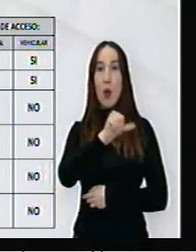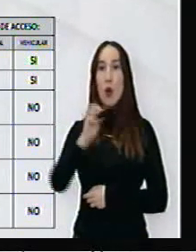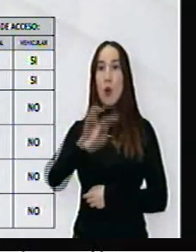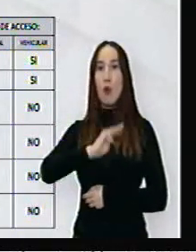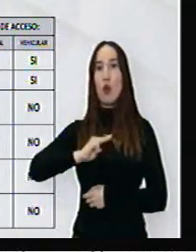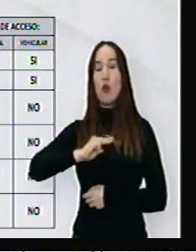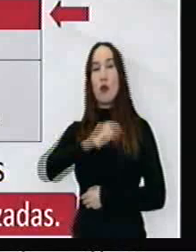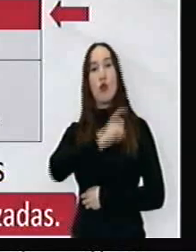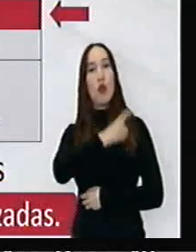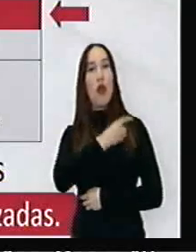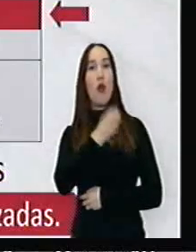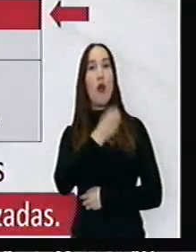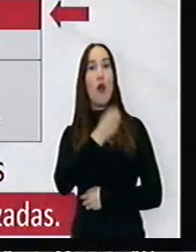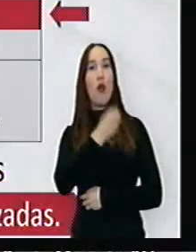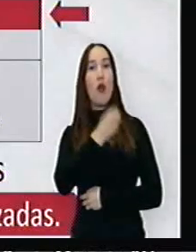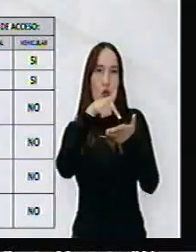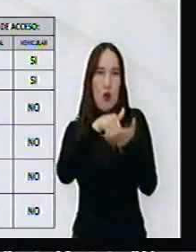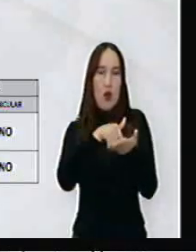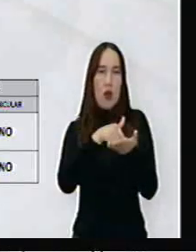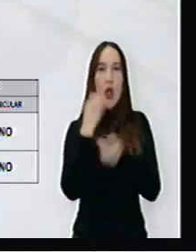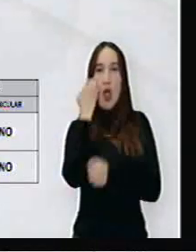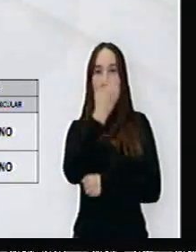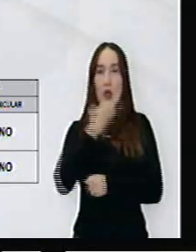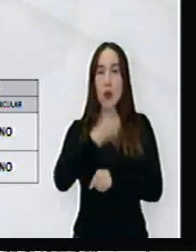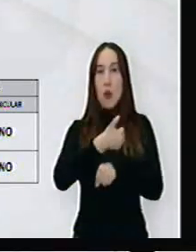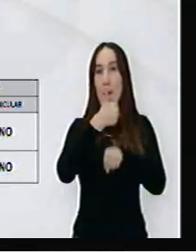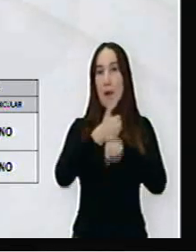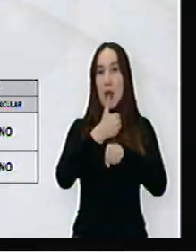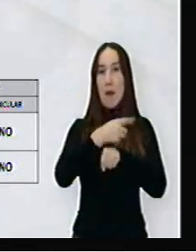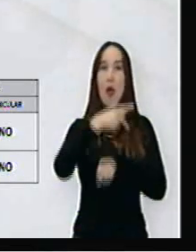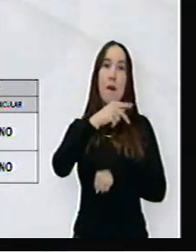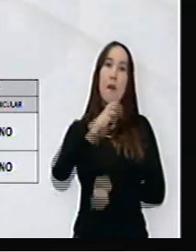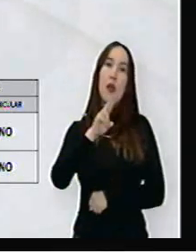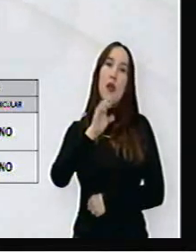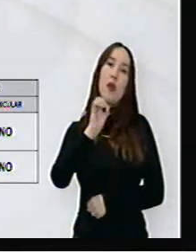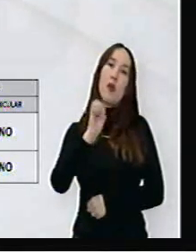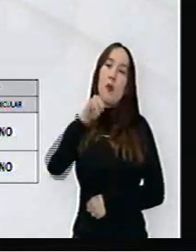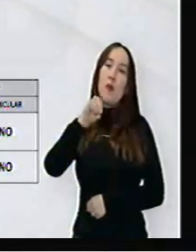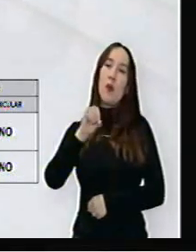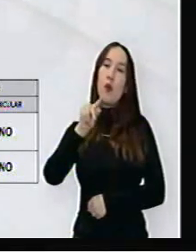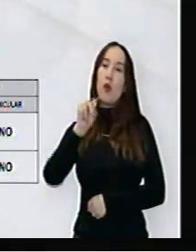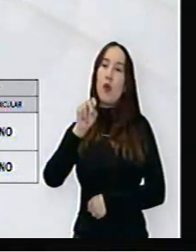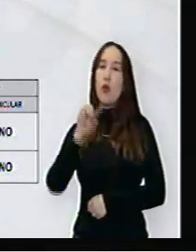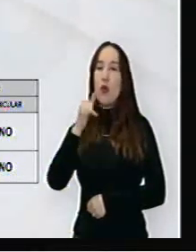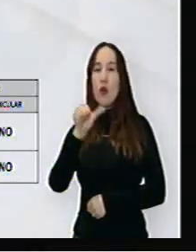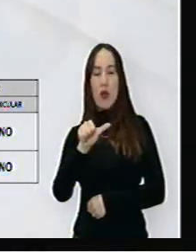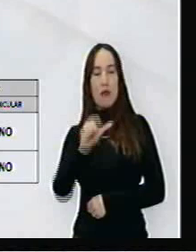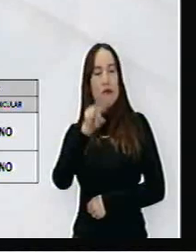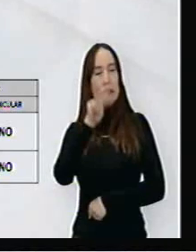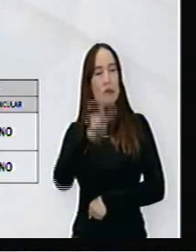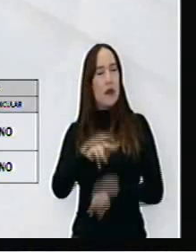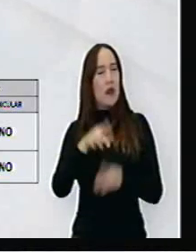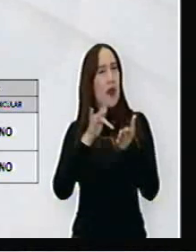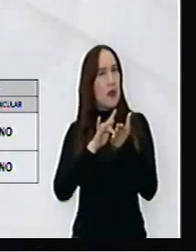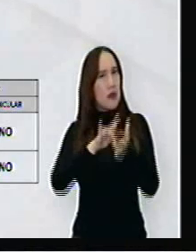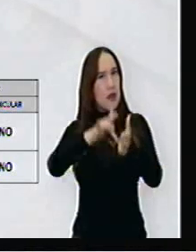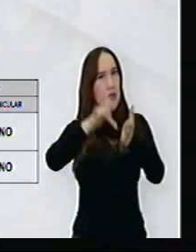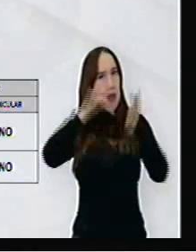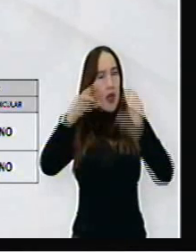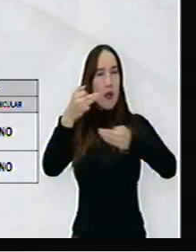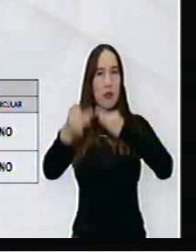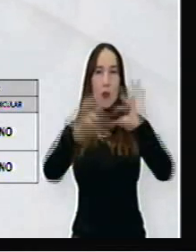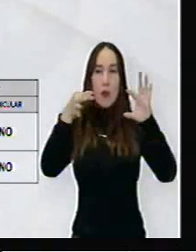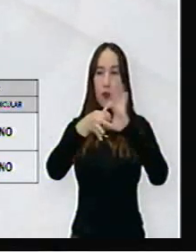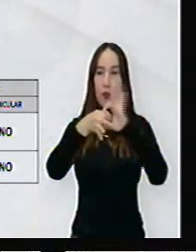de Graciano Sánchez, son 2 módulos en la Escuela Primaria Pedro Montoya, que agradecemos mucho toda esta colaboración a todo el personal